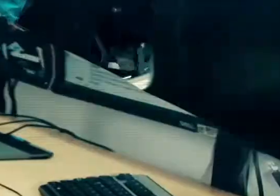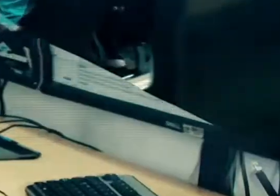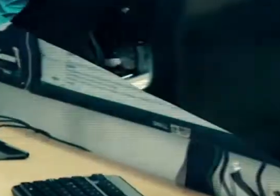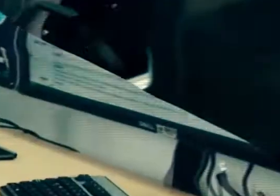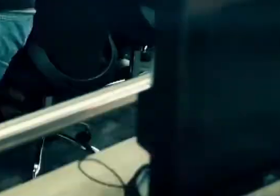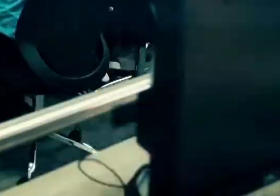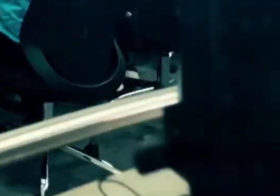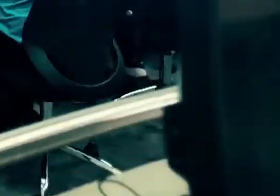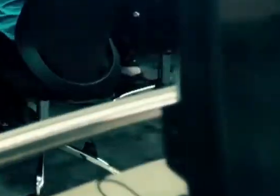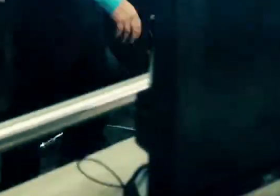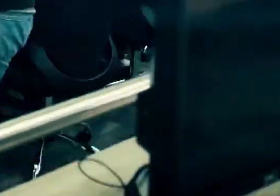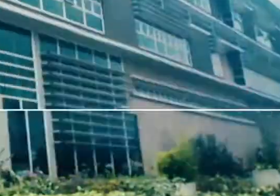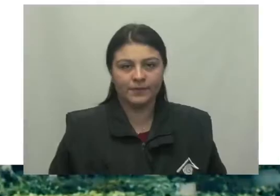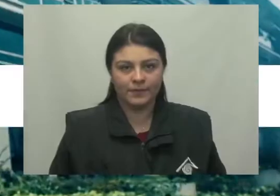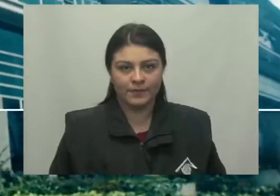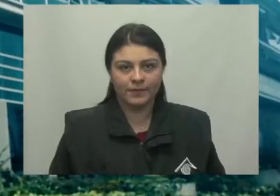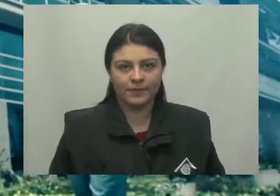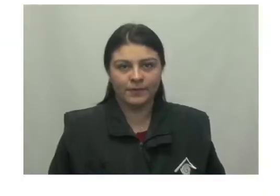Música